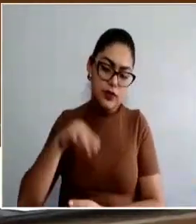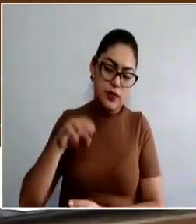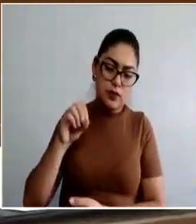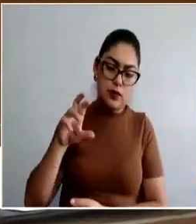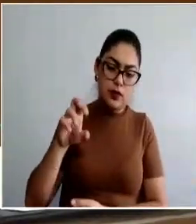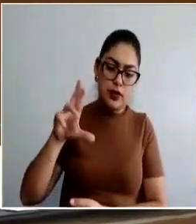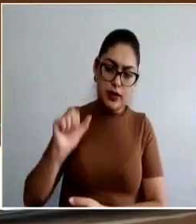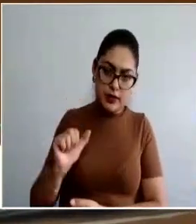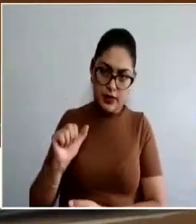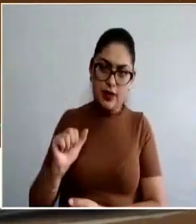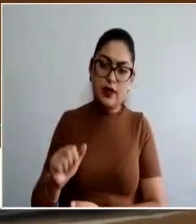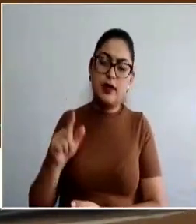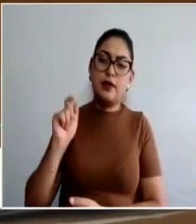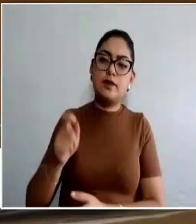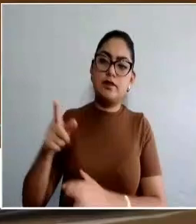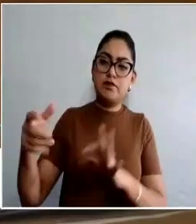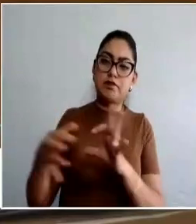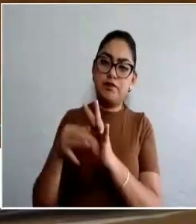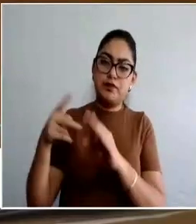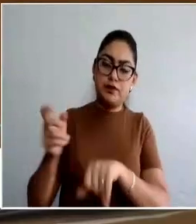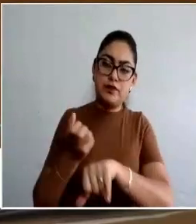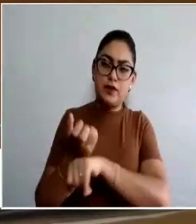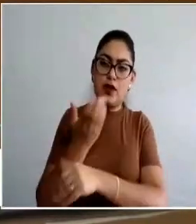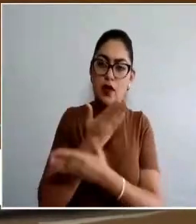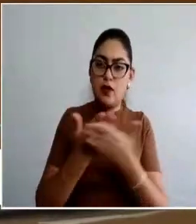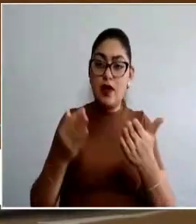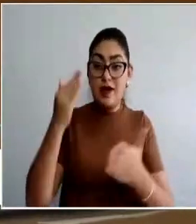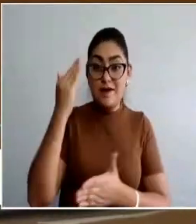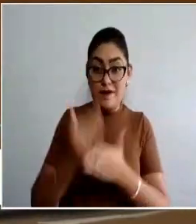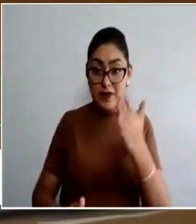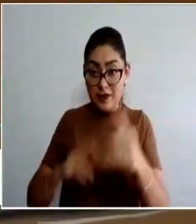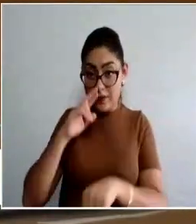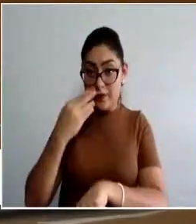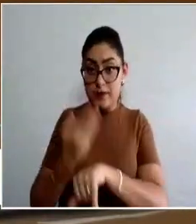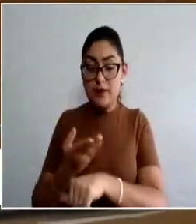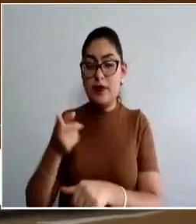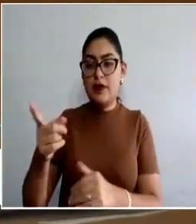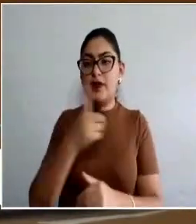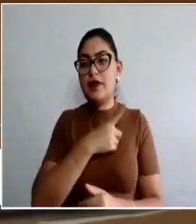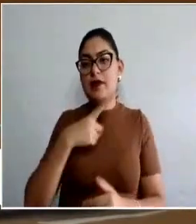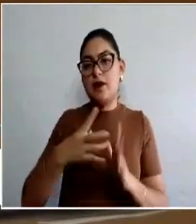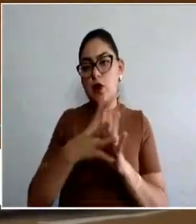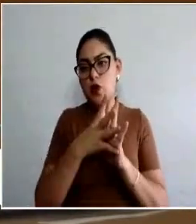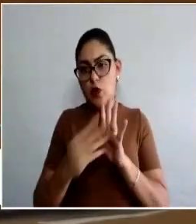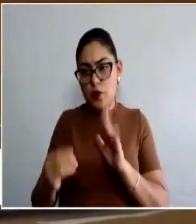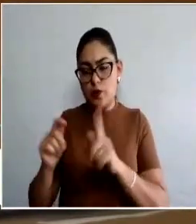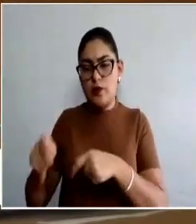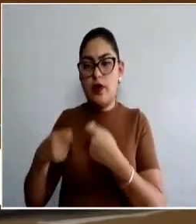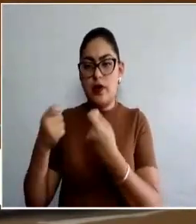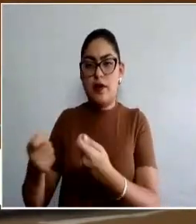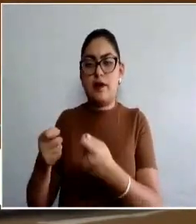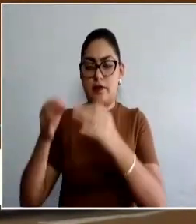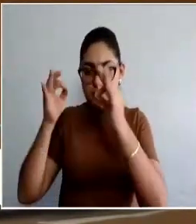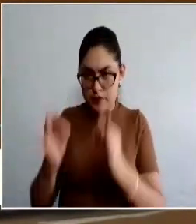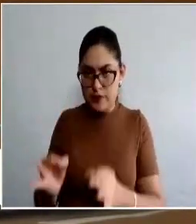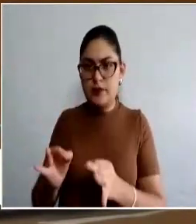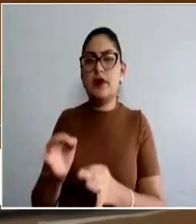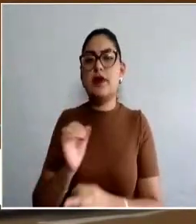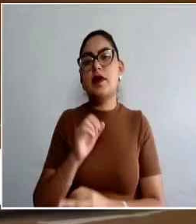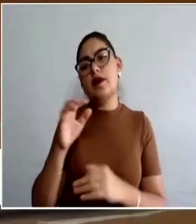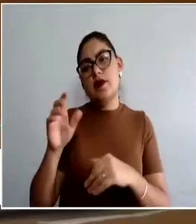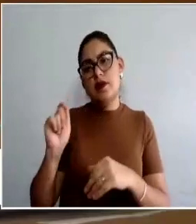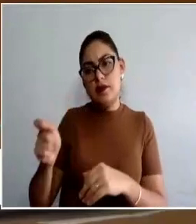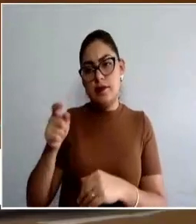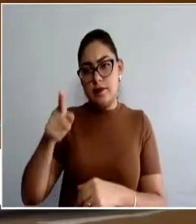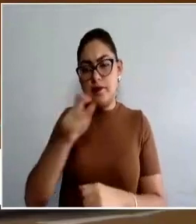por lo que al carecer de competencia ordenó remitir copia certificada del expediente a la unidad de lo contencioso del INE y por otra parte respecto de los actos anticipados de